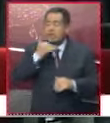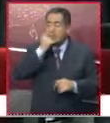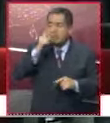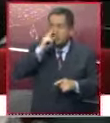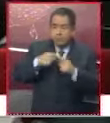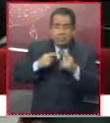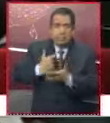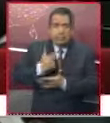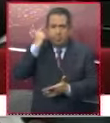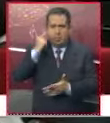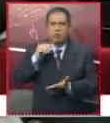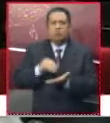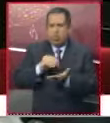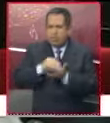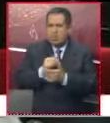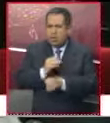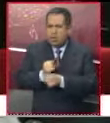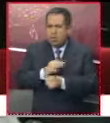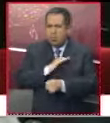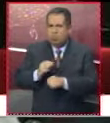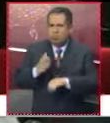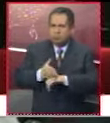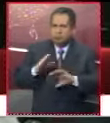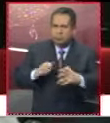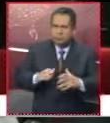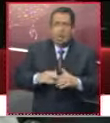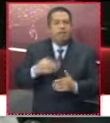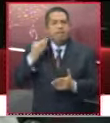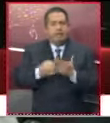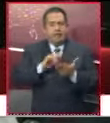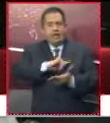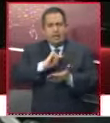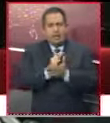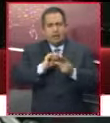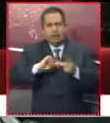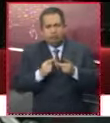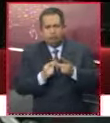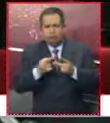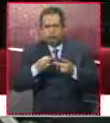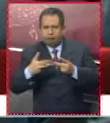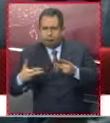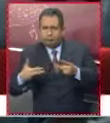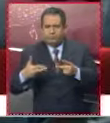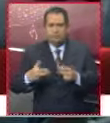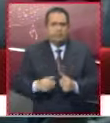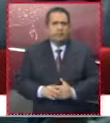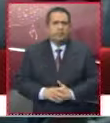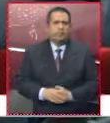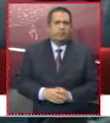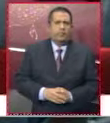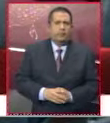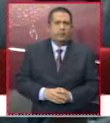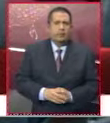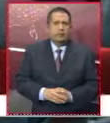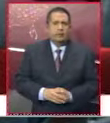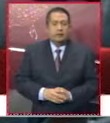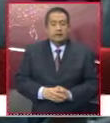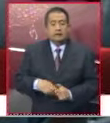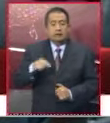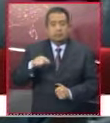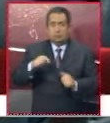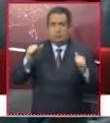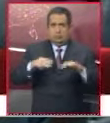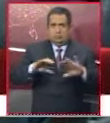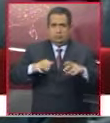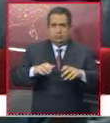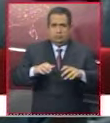administrativas graves y está pendiente, por supuesto, la legislación secundaria. De esto trató este foro. Inauguró los trabajos. ¿Qué es lo